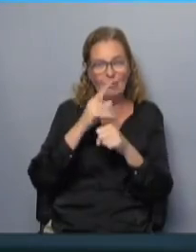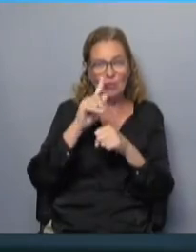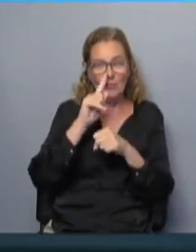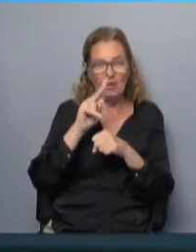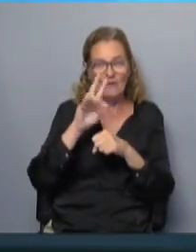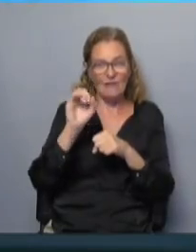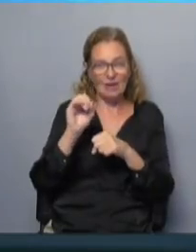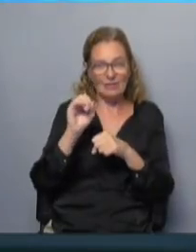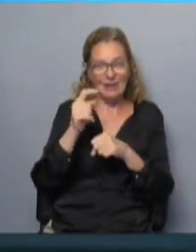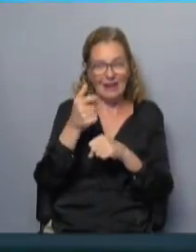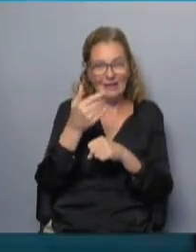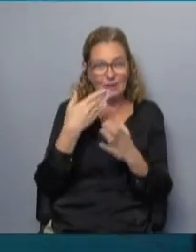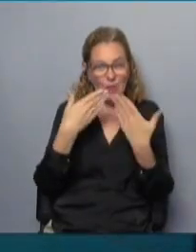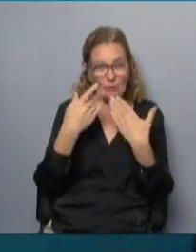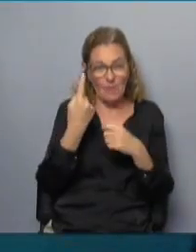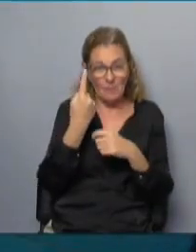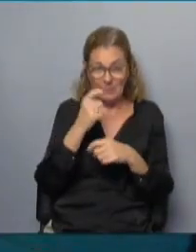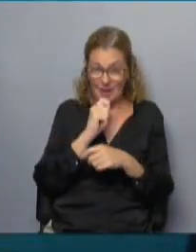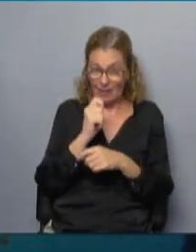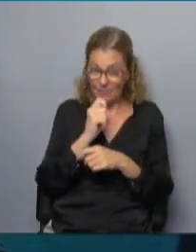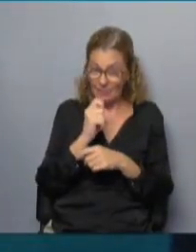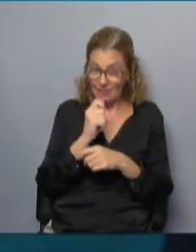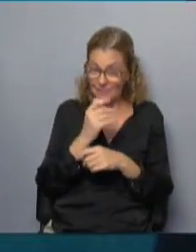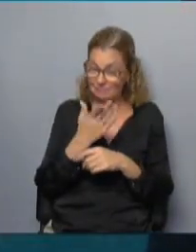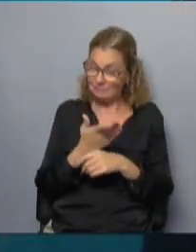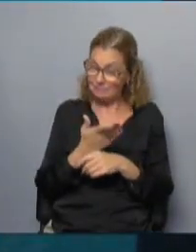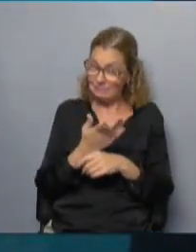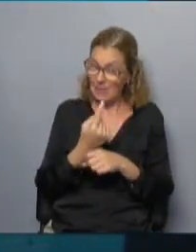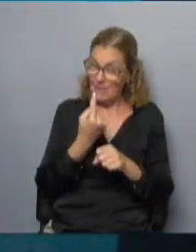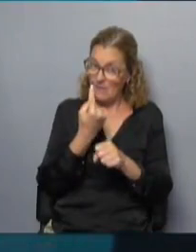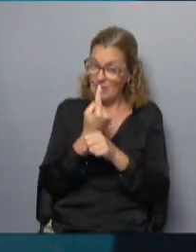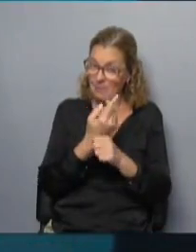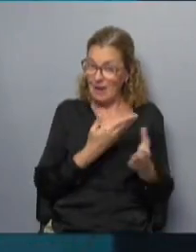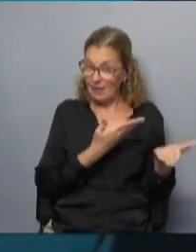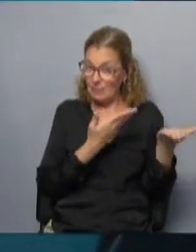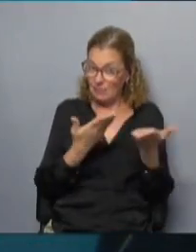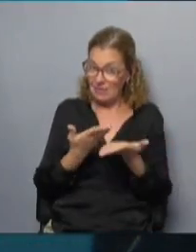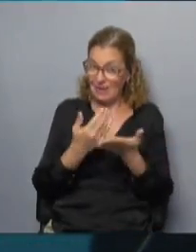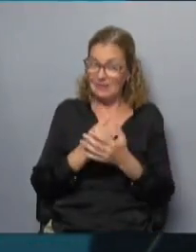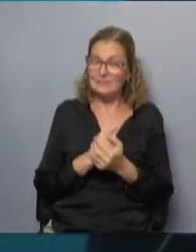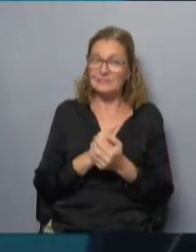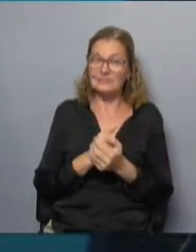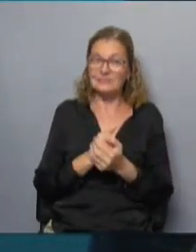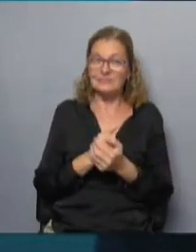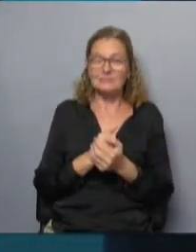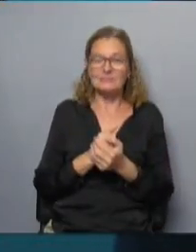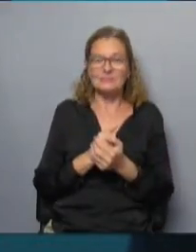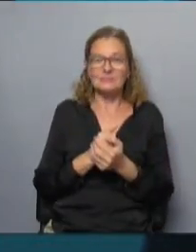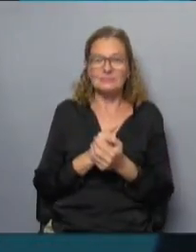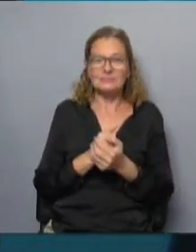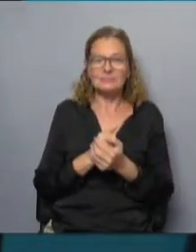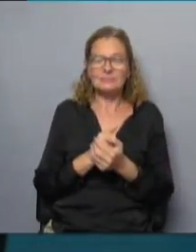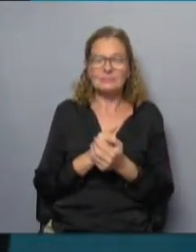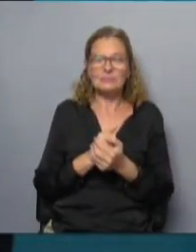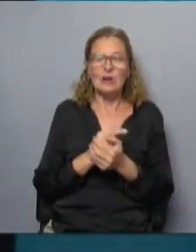trabajar es casi que no hablo esta es una de las primeras no está quedando la primera que me invitan a dejar este no